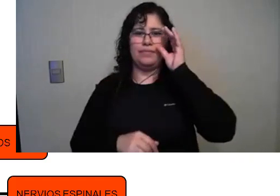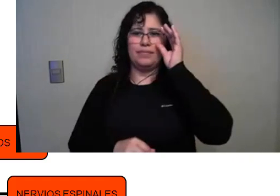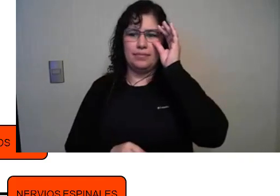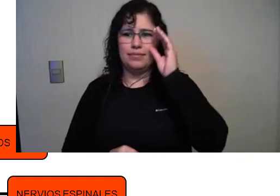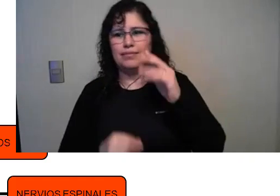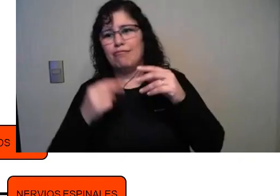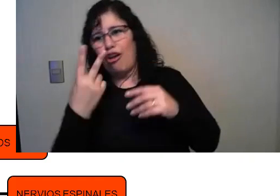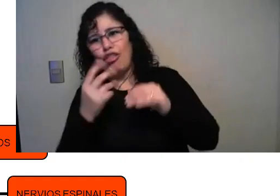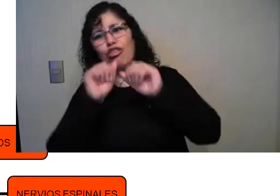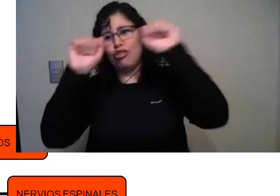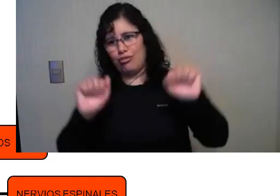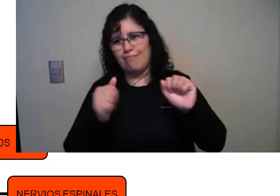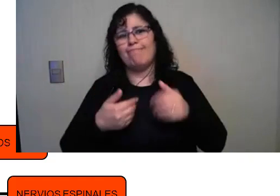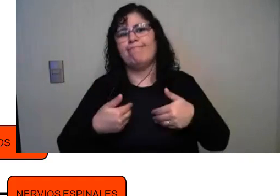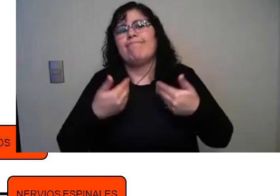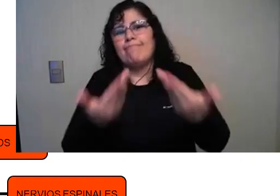sistemas.